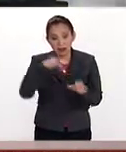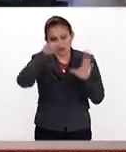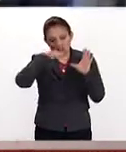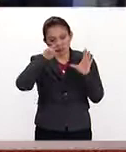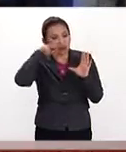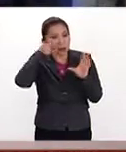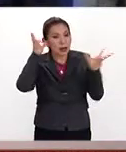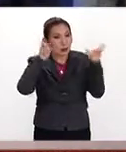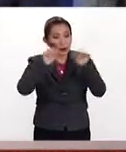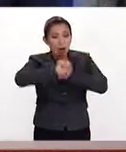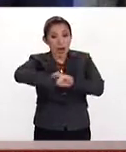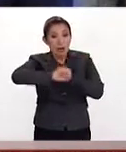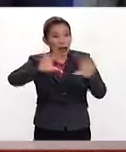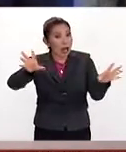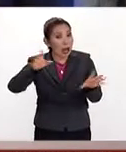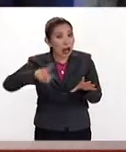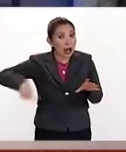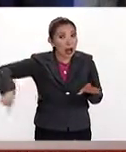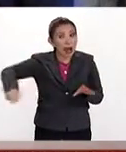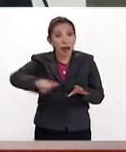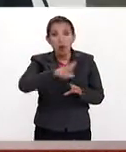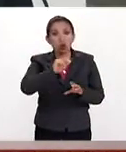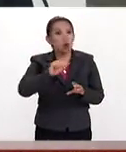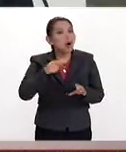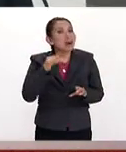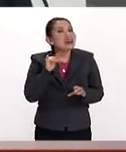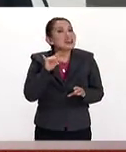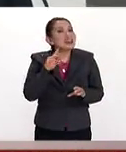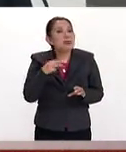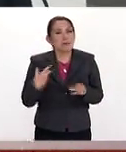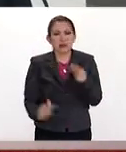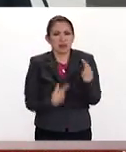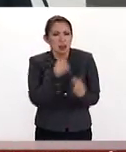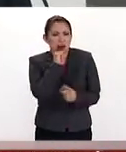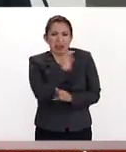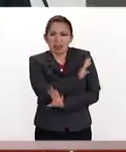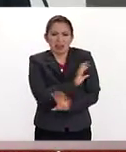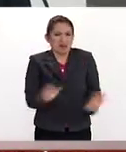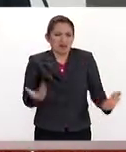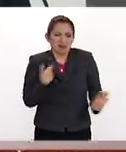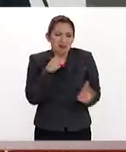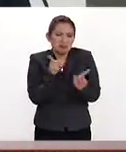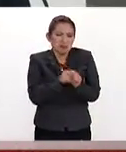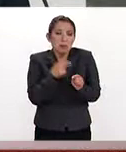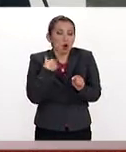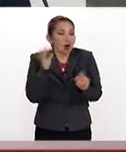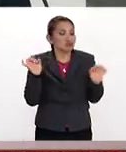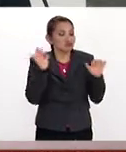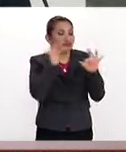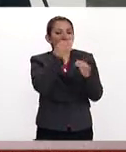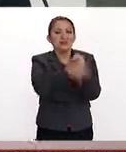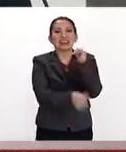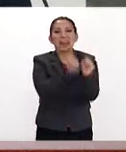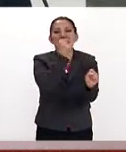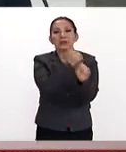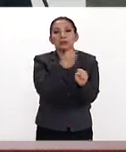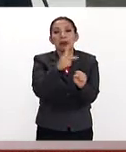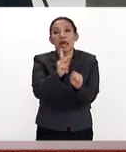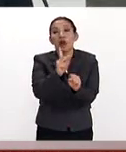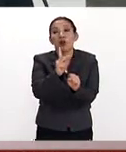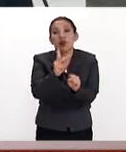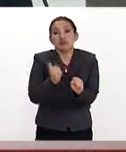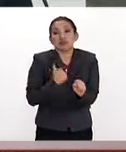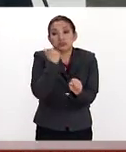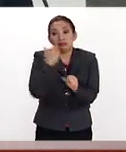se escucha claramente que incluso no iba a haber ni preguntas, ni mucho menos, por tratarse de un evento de fin de año, pero se hicieron estas